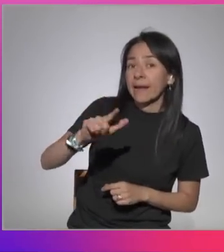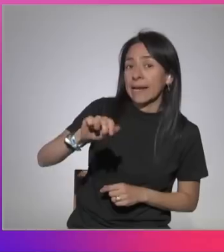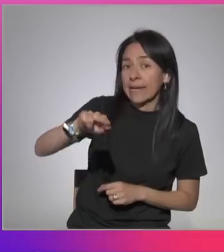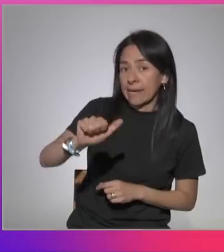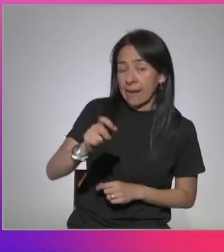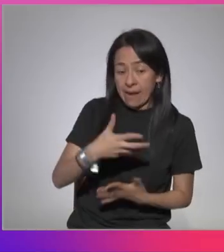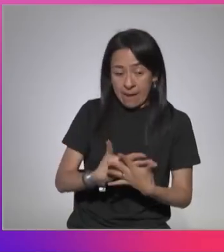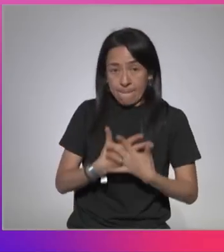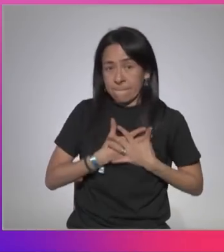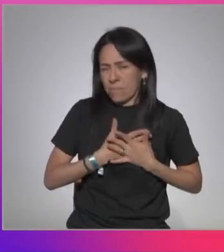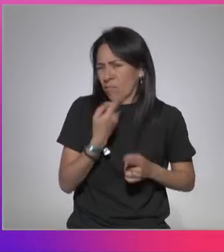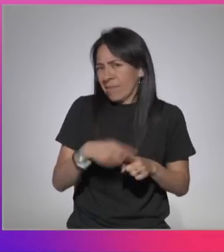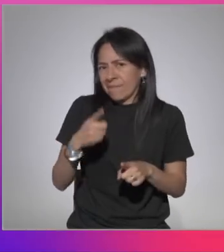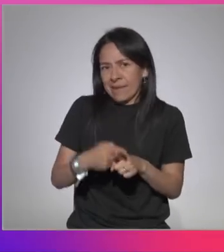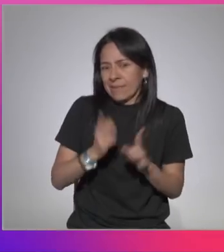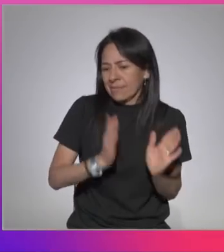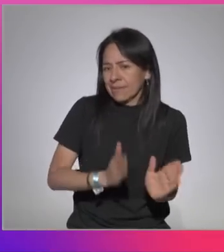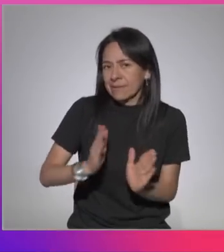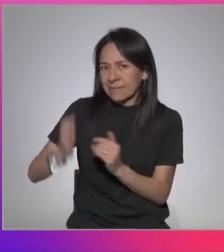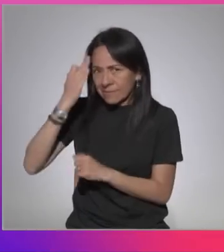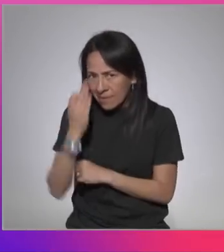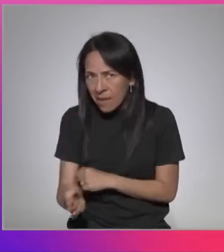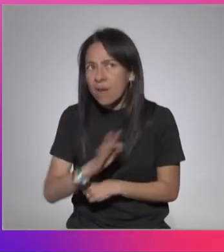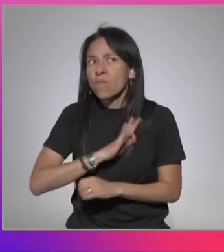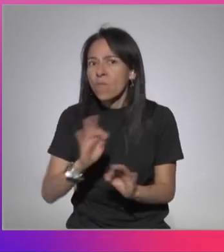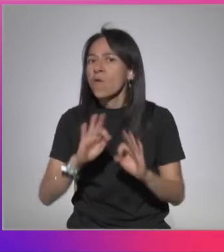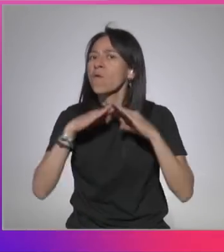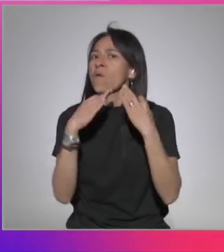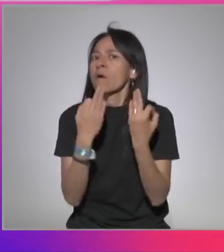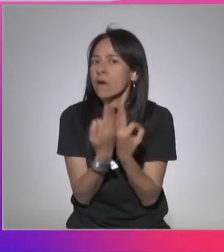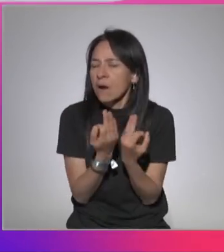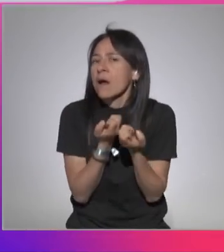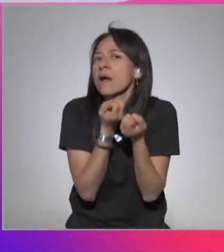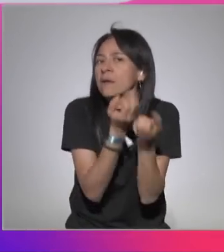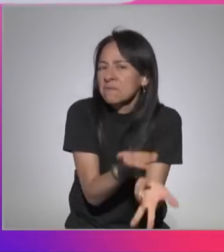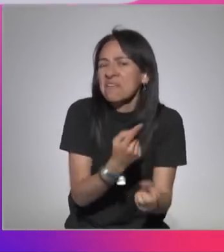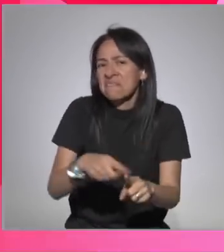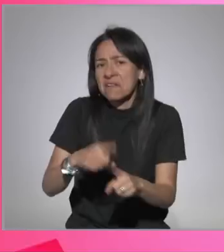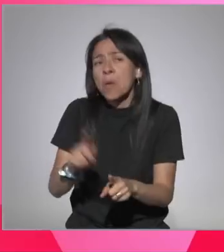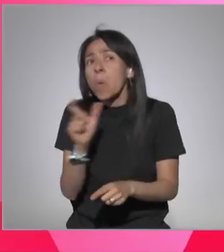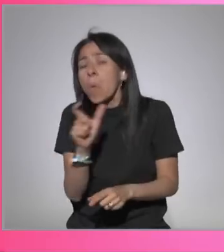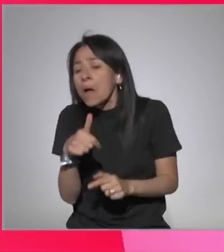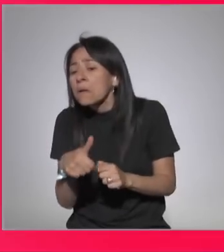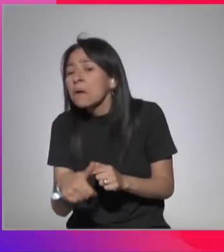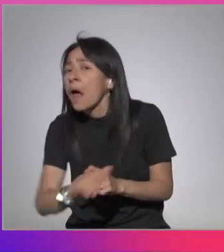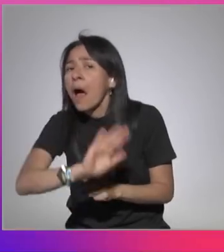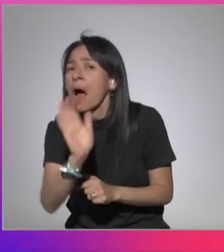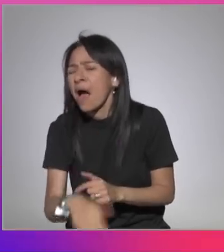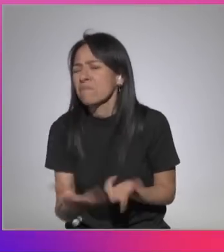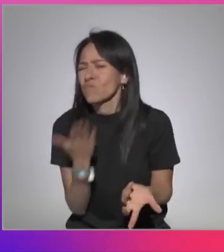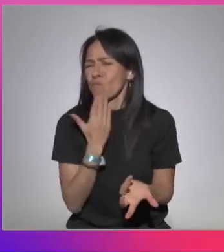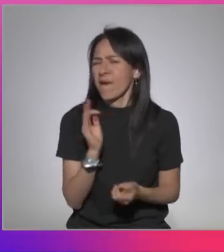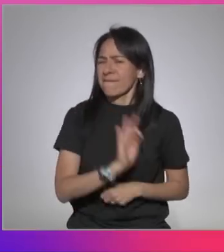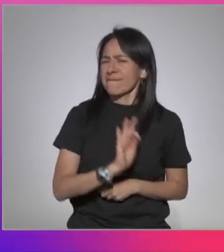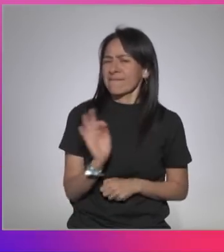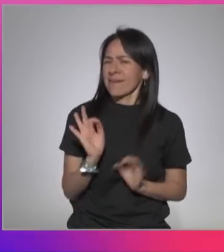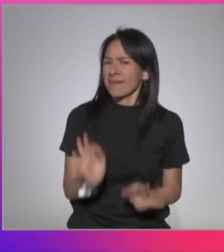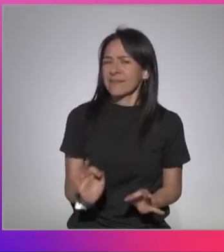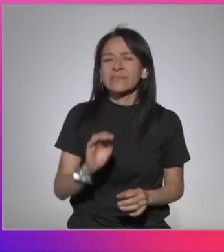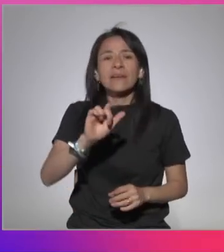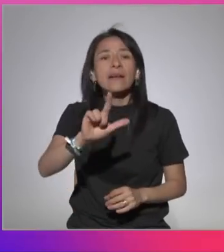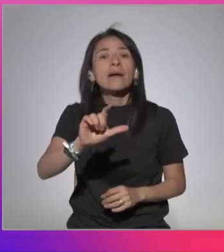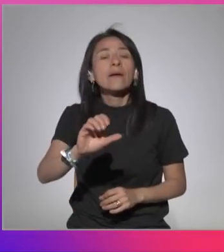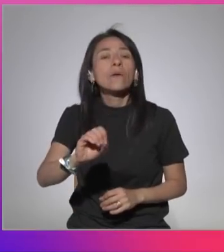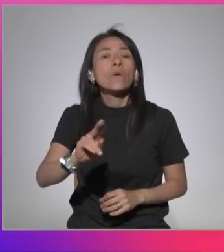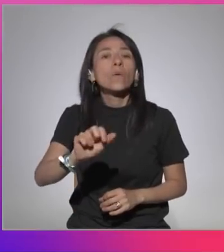muchas manifestaciones y muchas expresiones. No tiene fecha de caducidad. Lourdes Pérez. Solo si